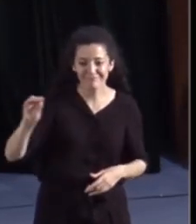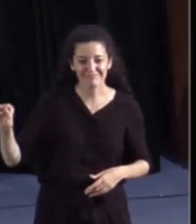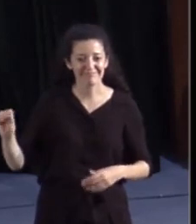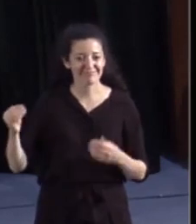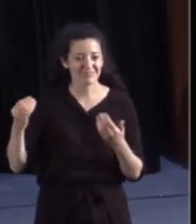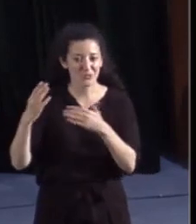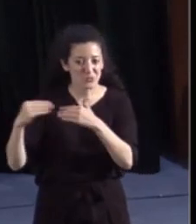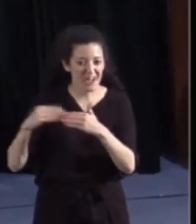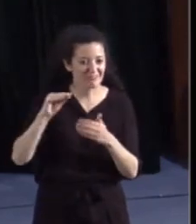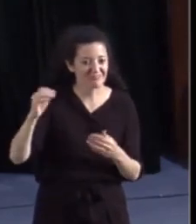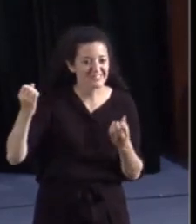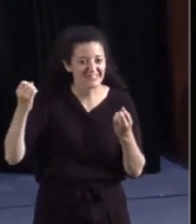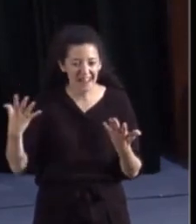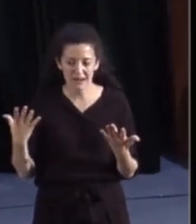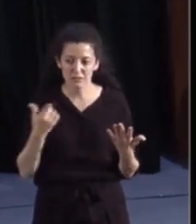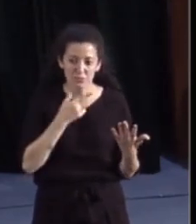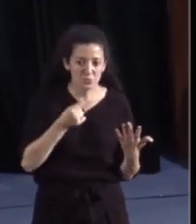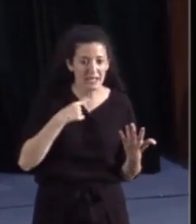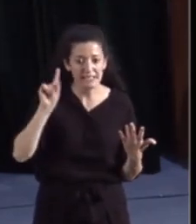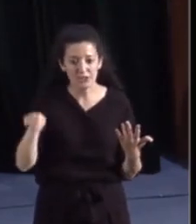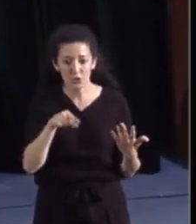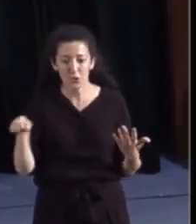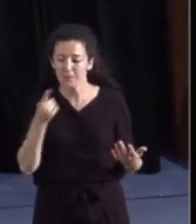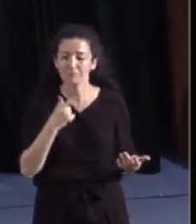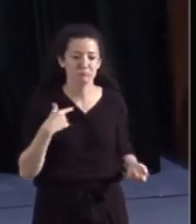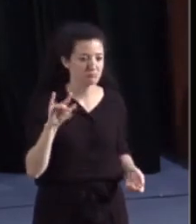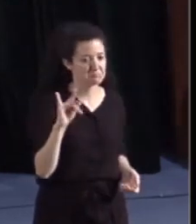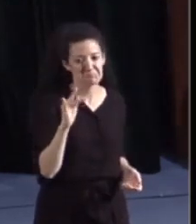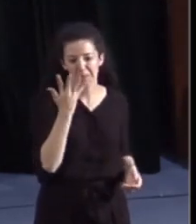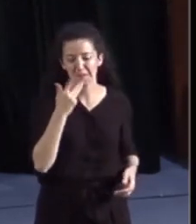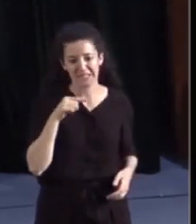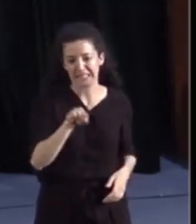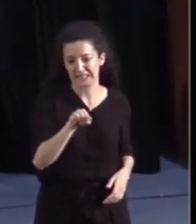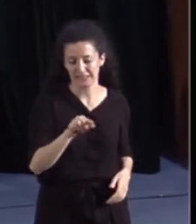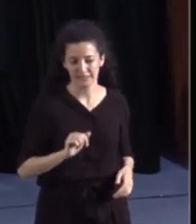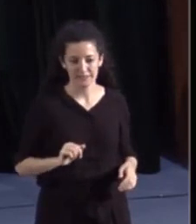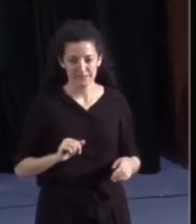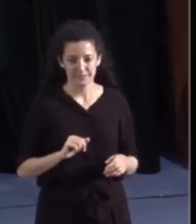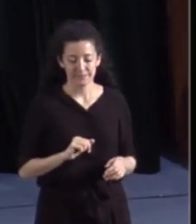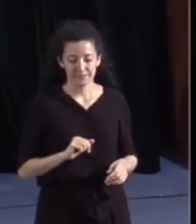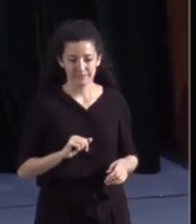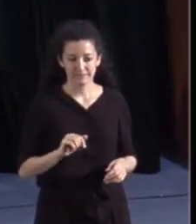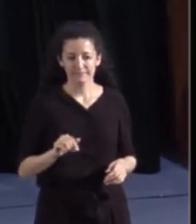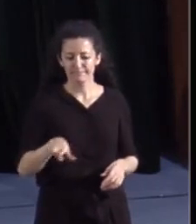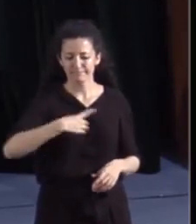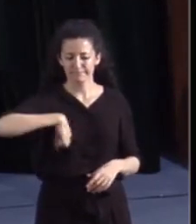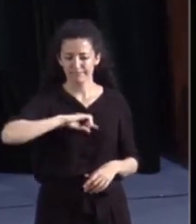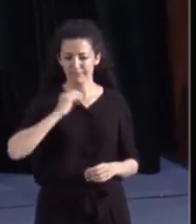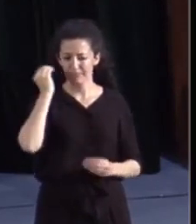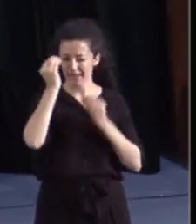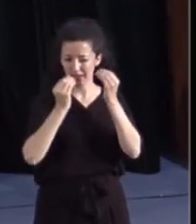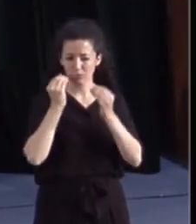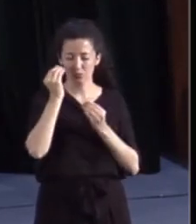de discusión, que es su configuración preferida. Aquí nosotros nos preguntamos si esta preferencia